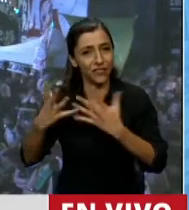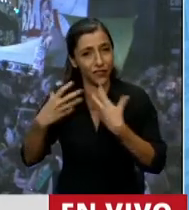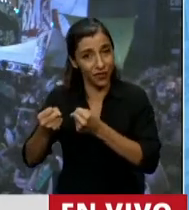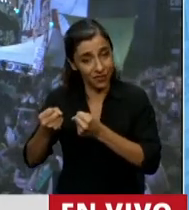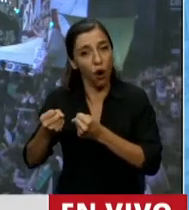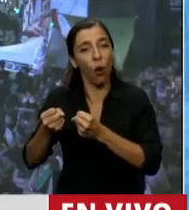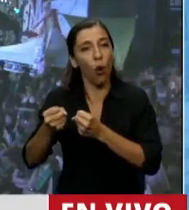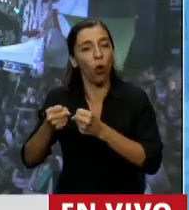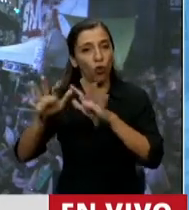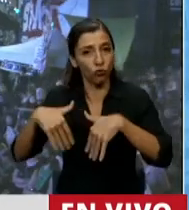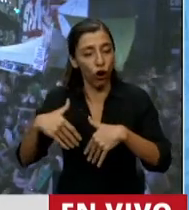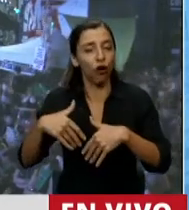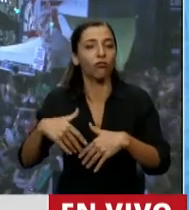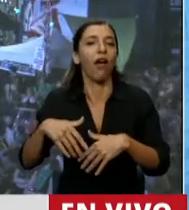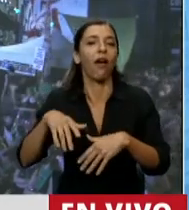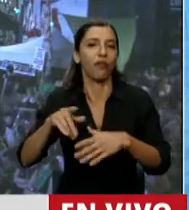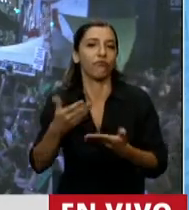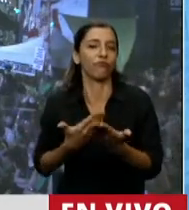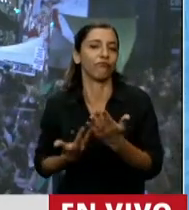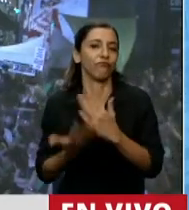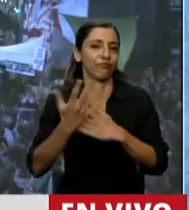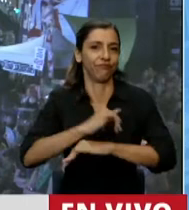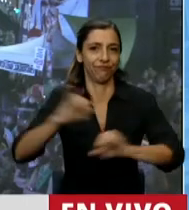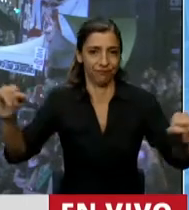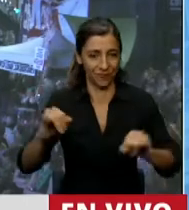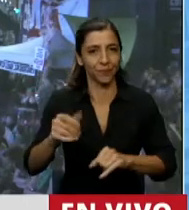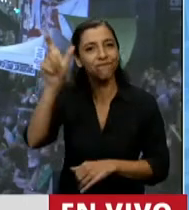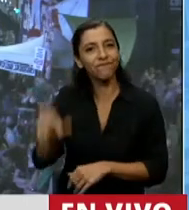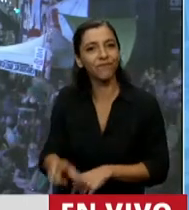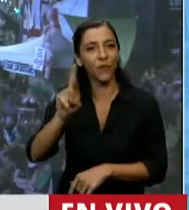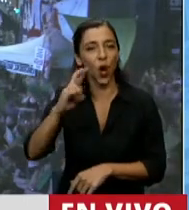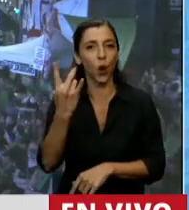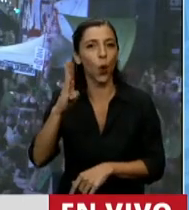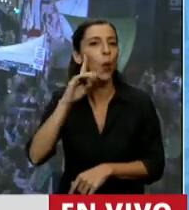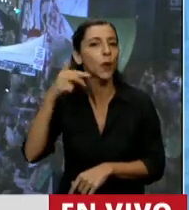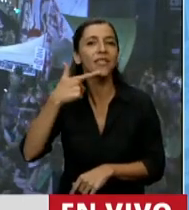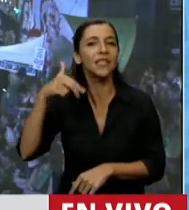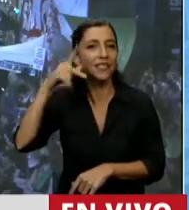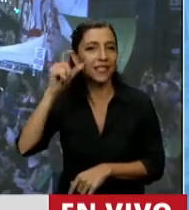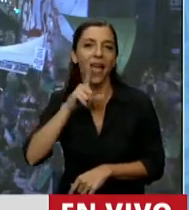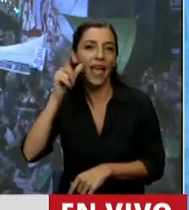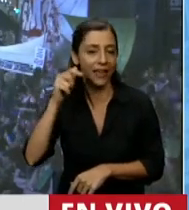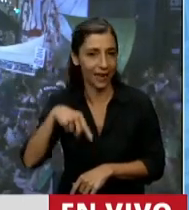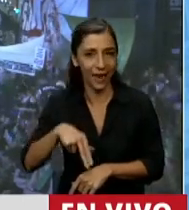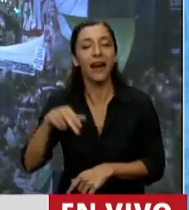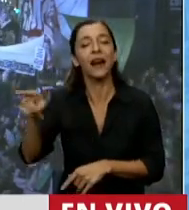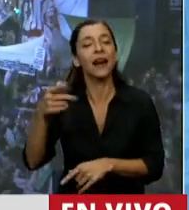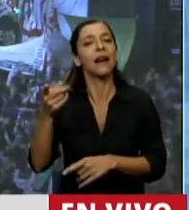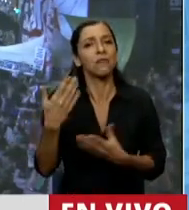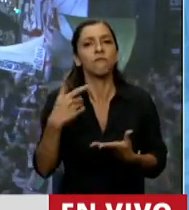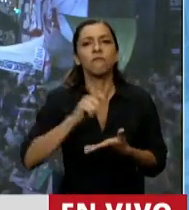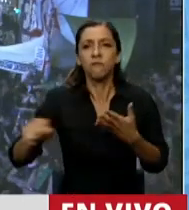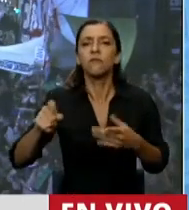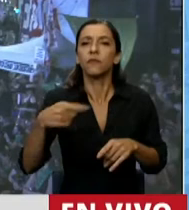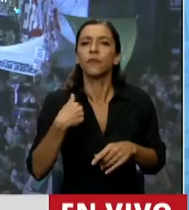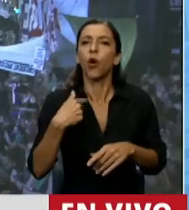Salud, Adolfo Rubinstein, en el que habla que, si bien no se conoce el número de abortos, porque son clandestinos que hay en la Argentina, un